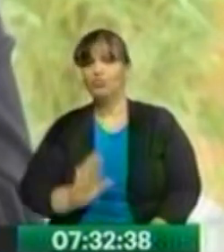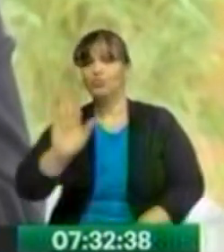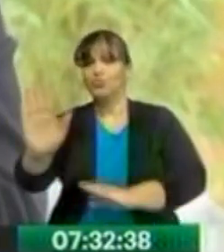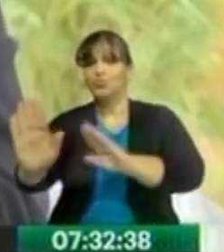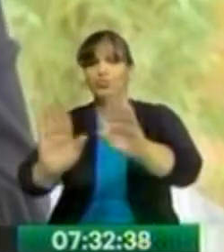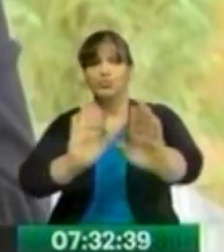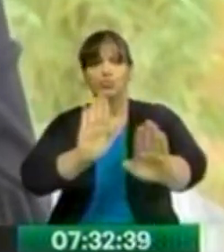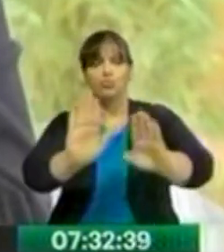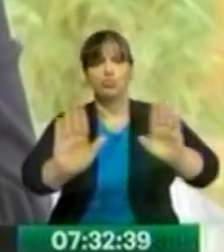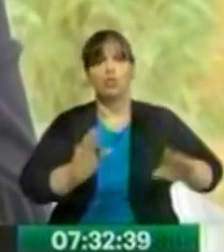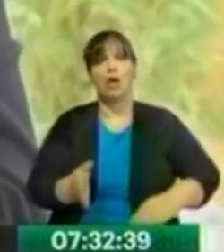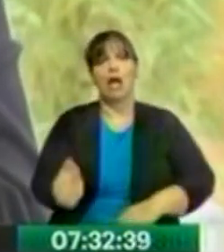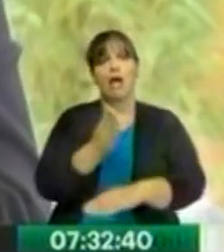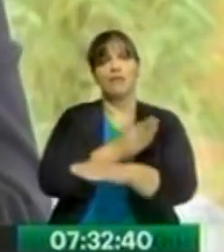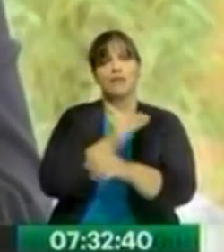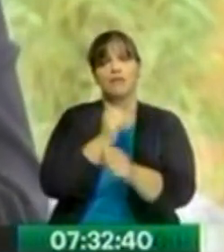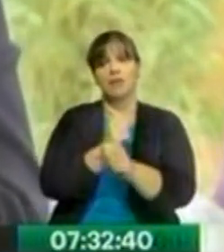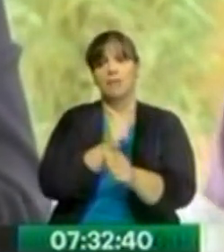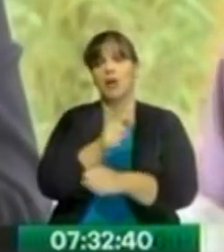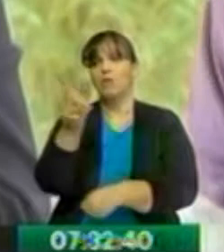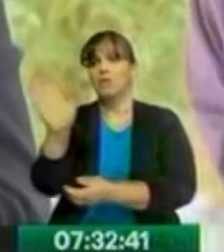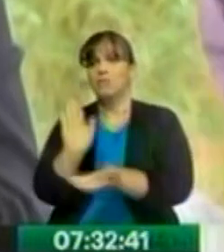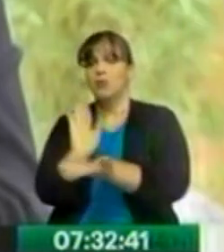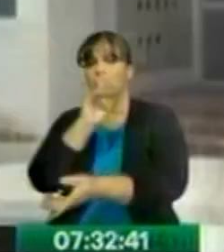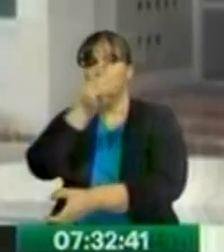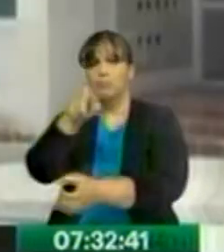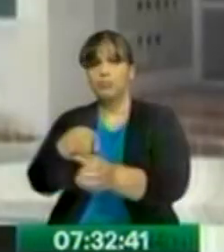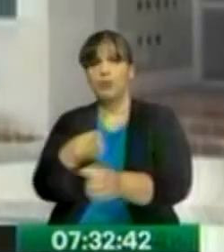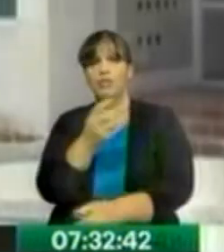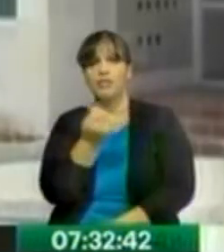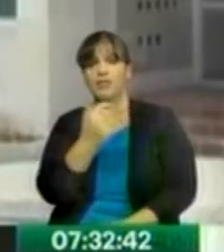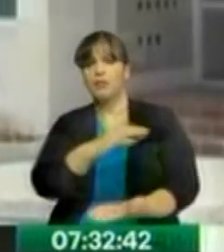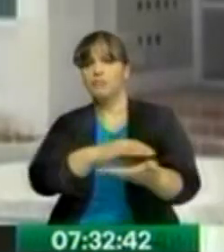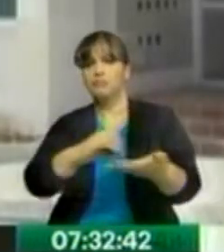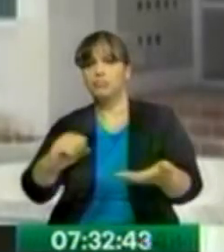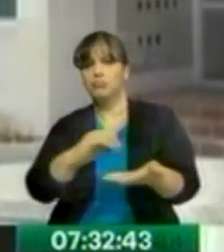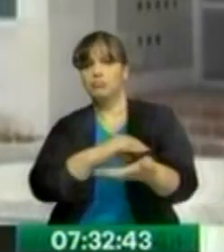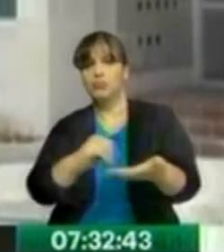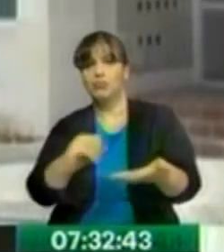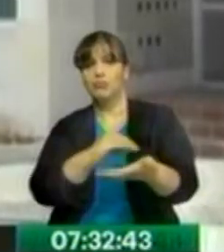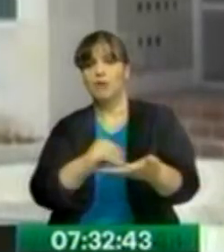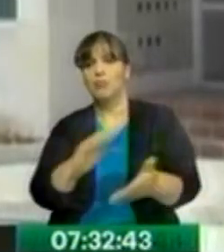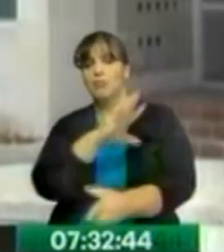afiliados están a la expectativa de que el BIES le dé soluciones. Las nuevas condiciones en los créditos señalan.